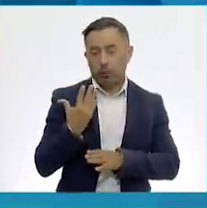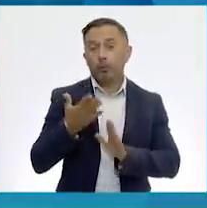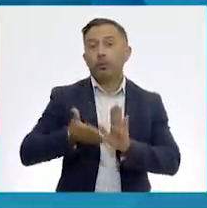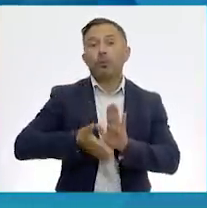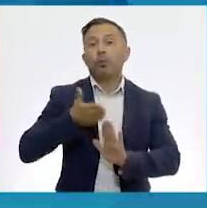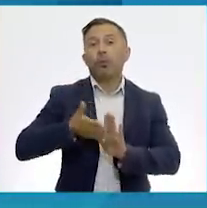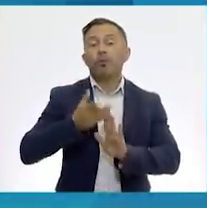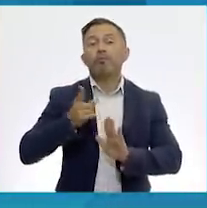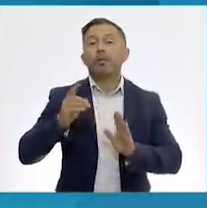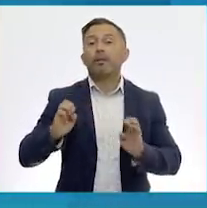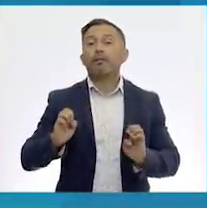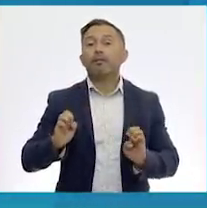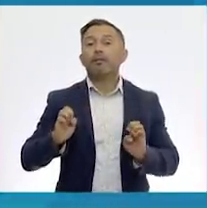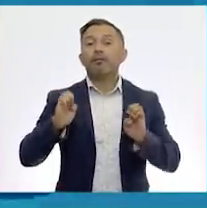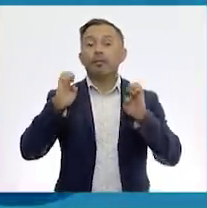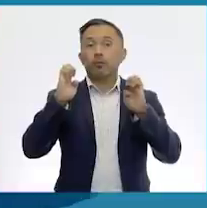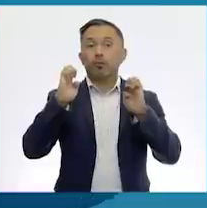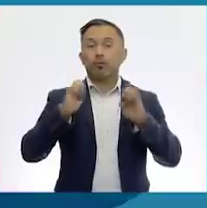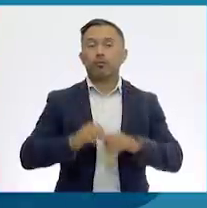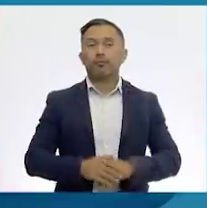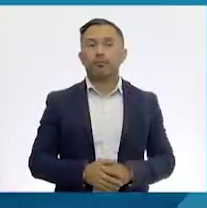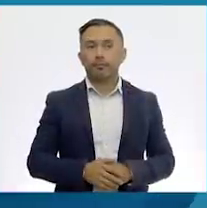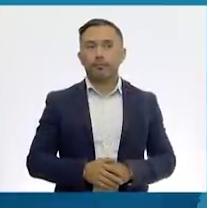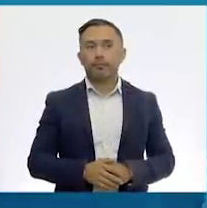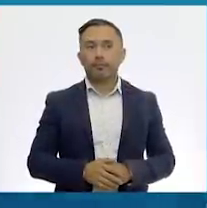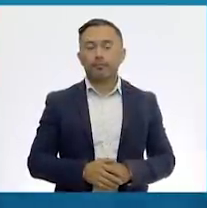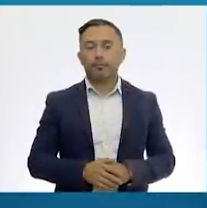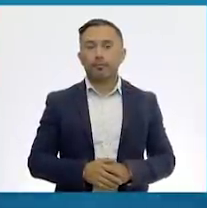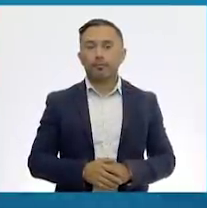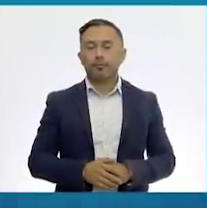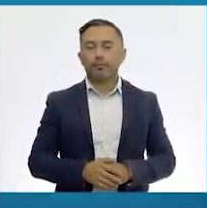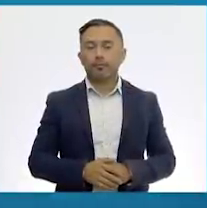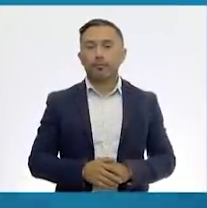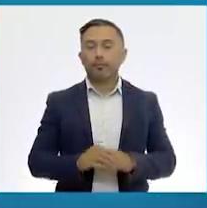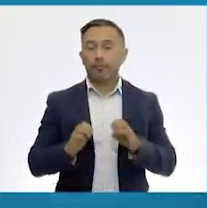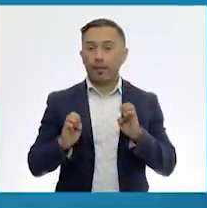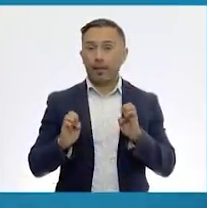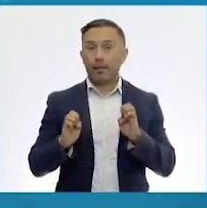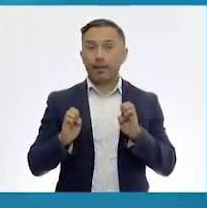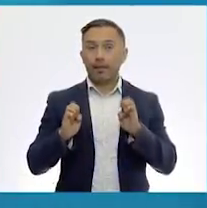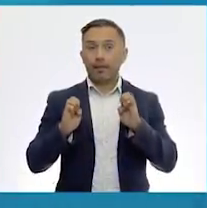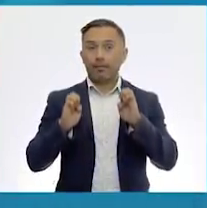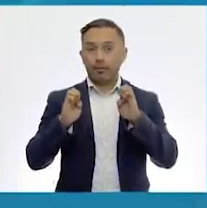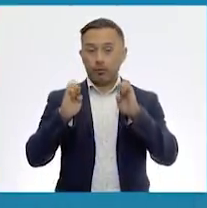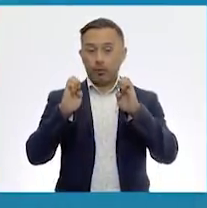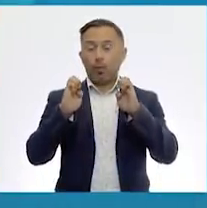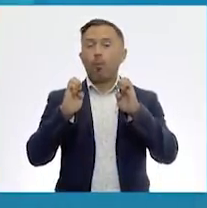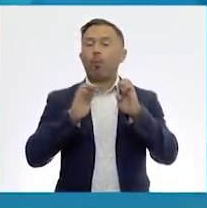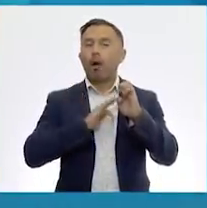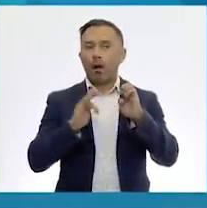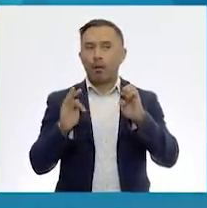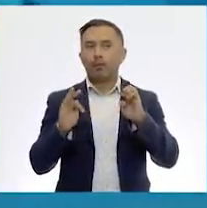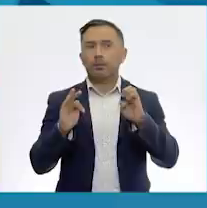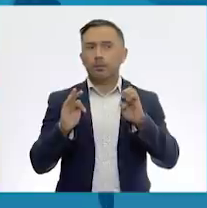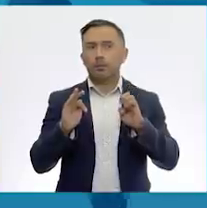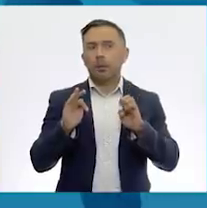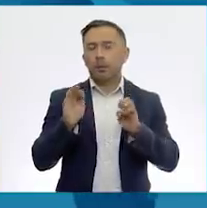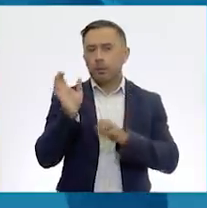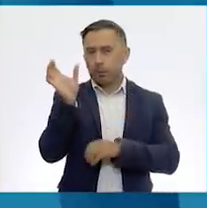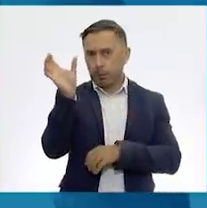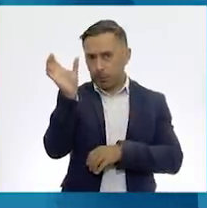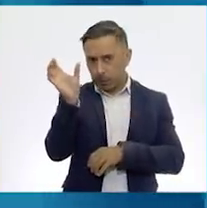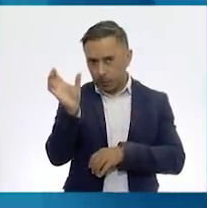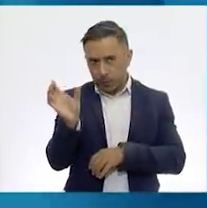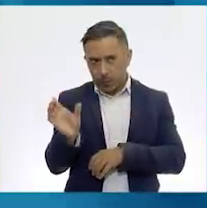que tiene forma de prismas, ¿no? Aquí están dos